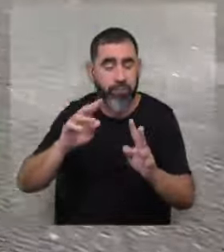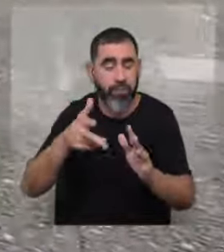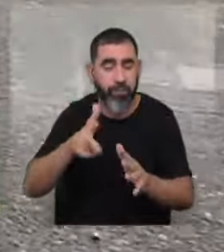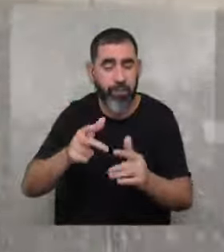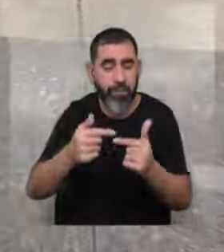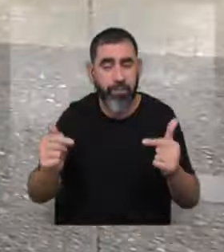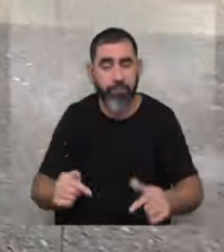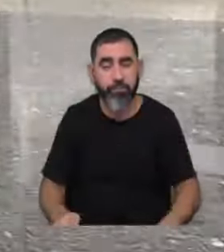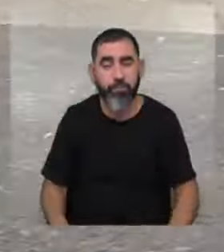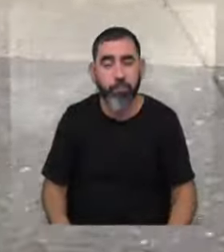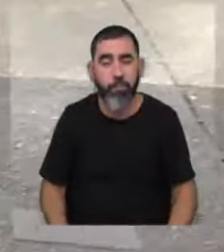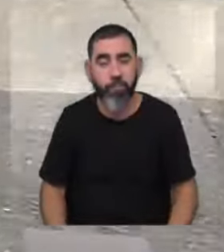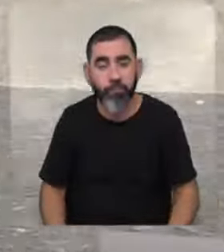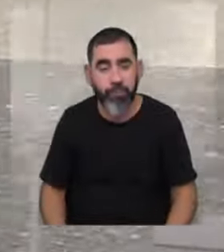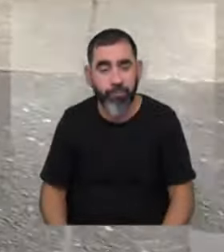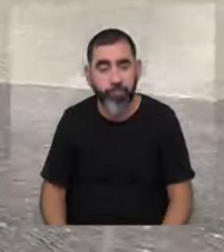¿podés acercarte?